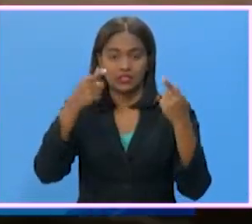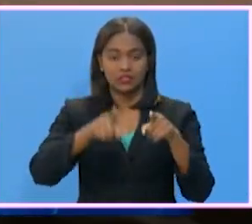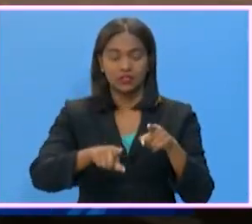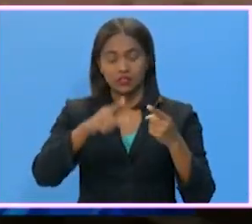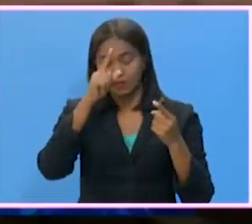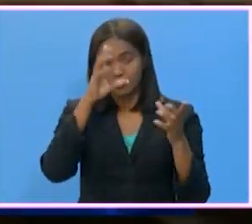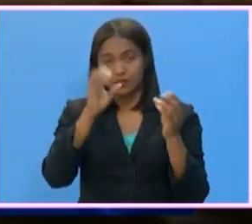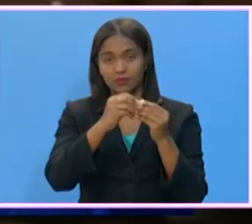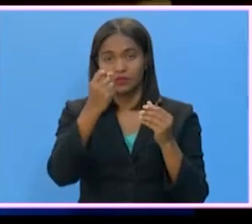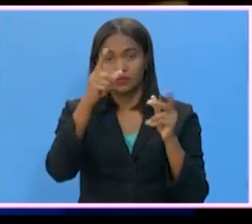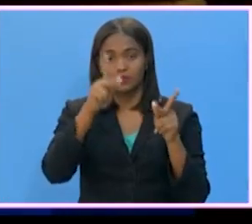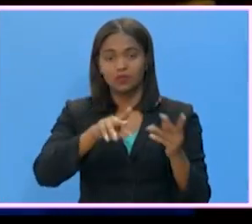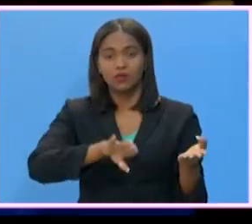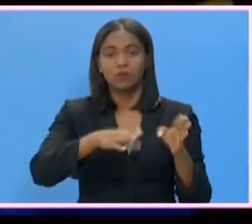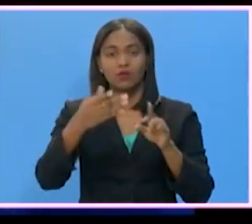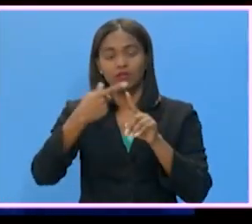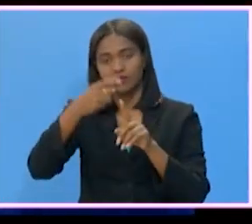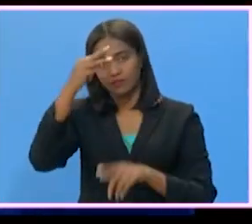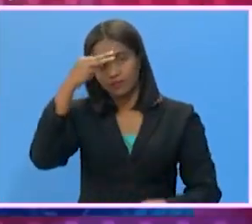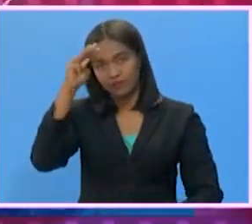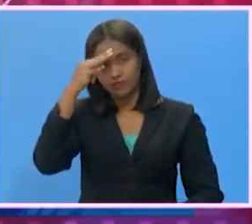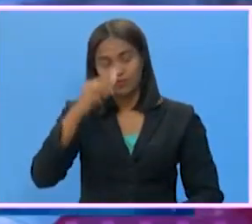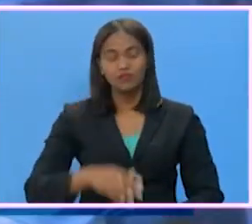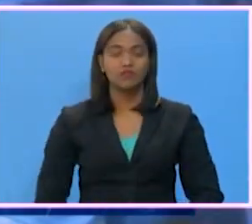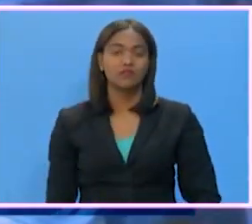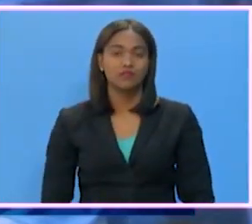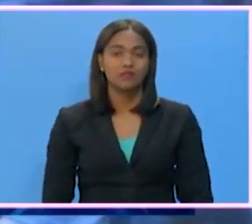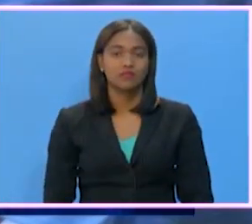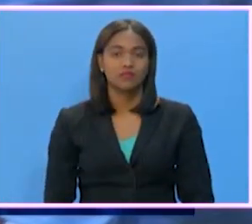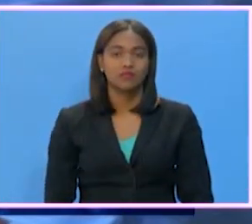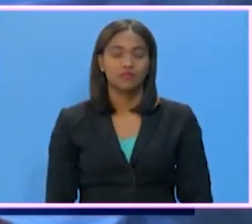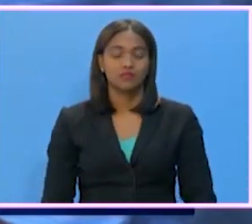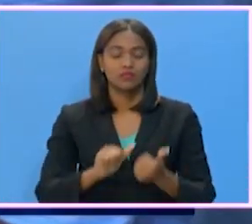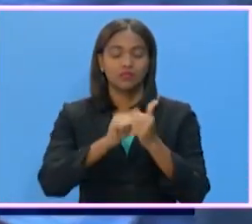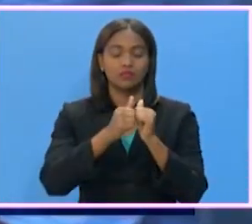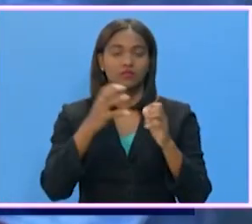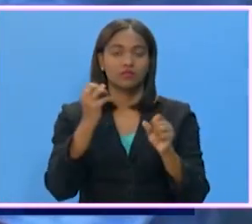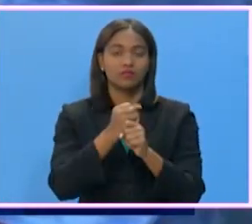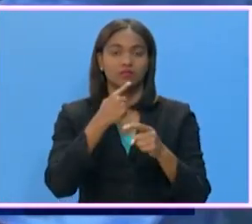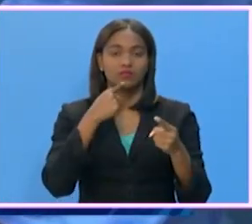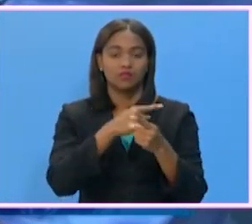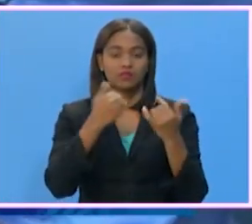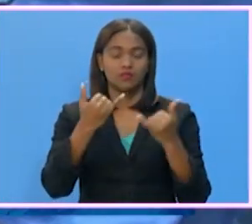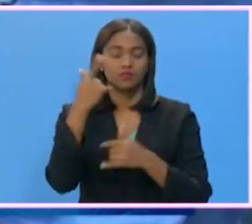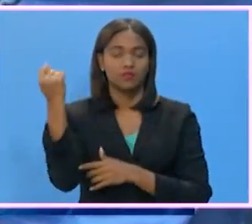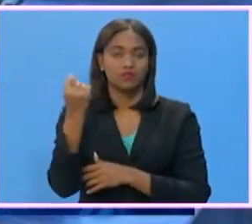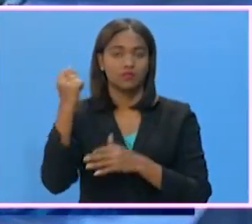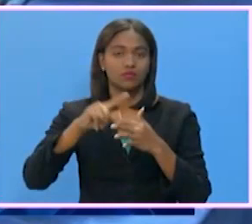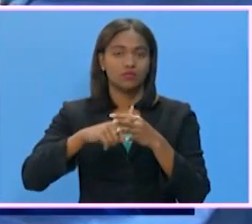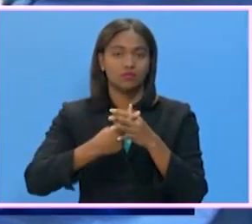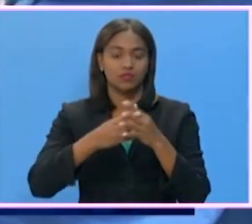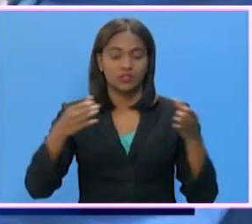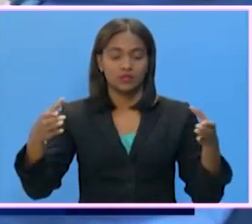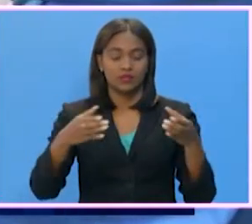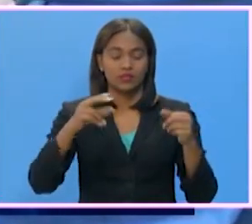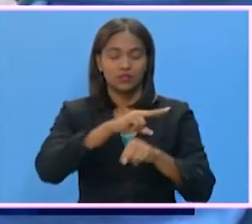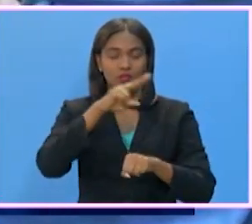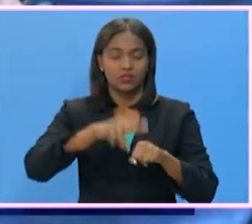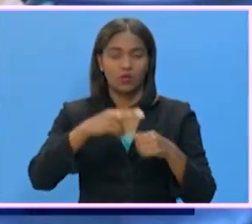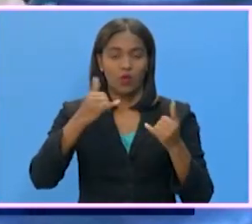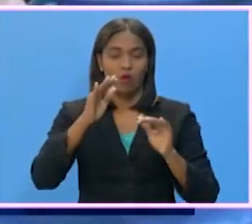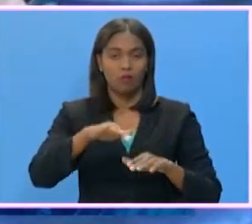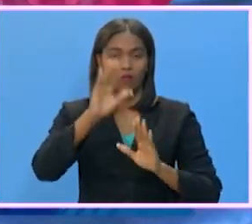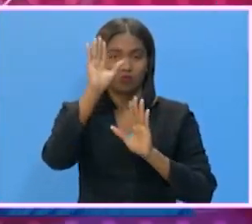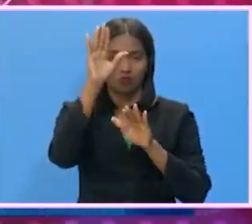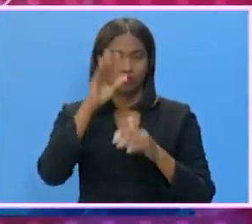menos 11 muertos en México. En los deportes, este martes inicia la Liga Nacional de